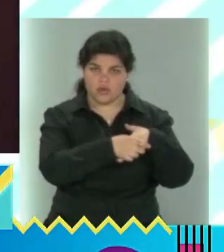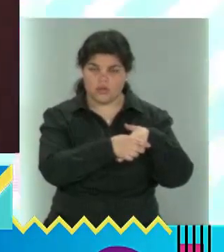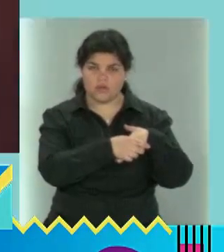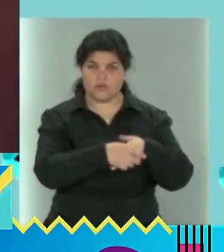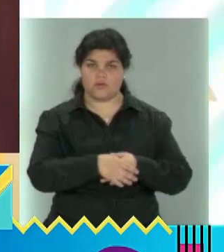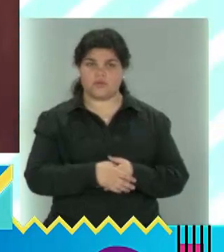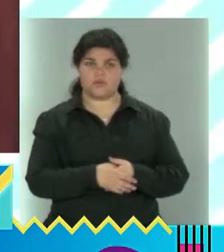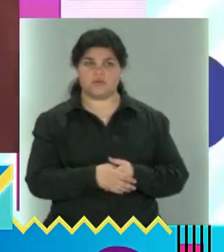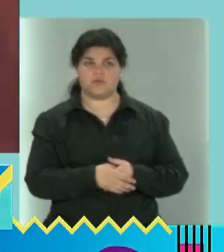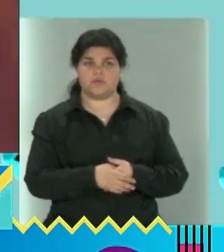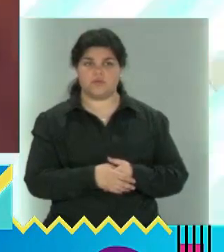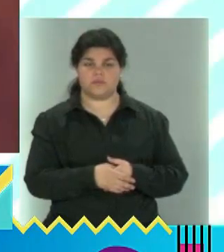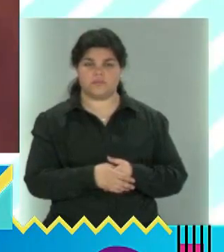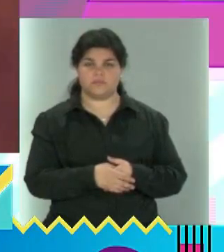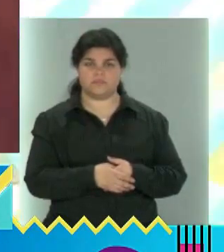básicamente